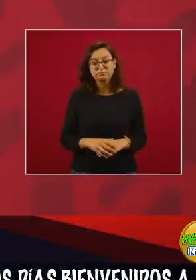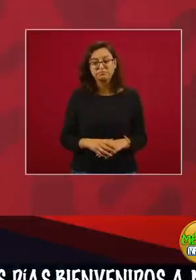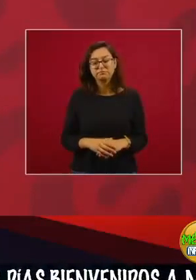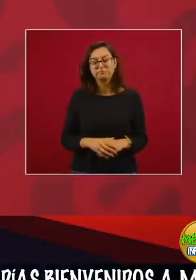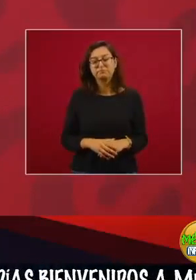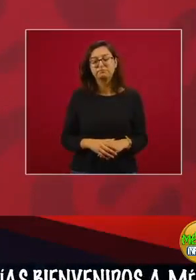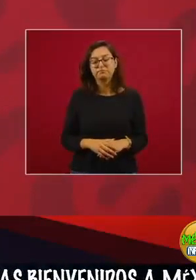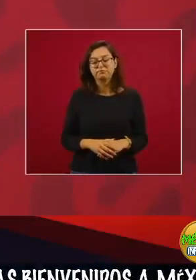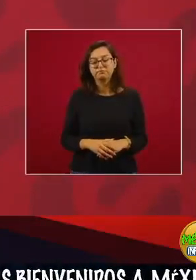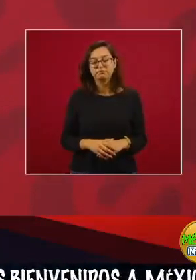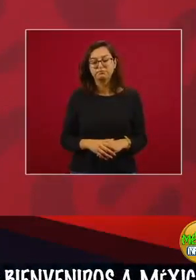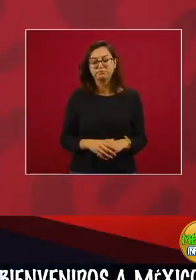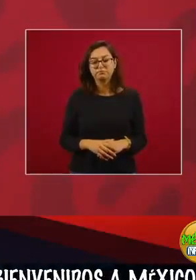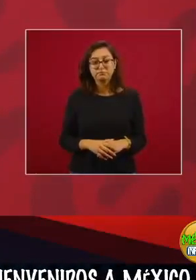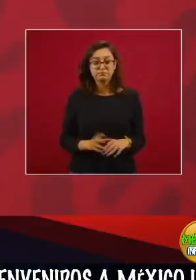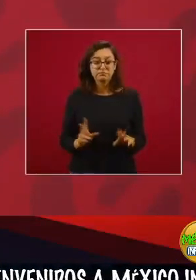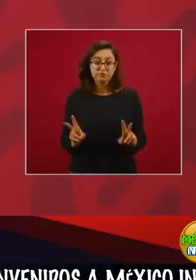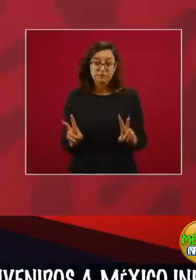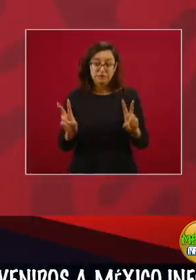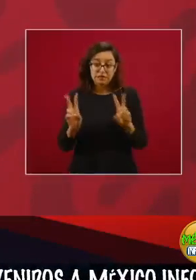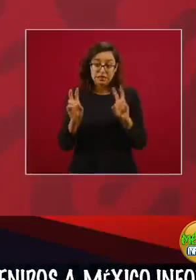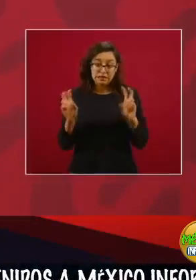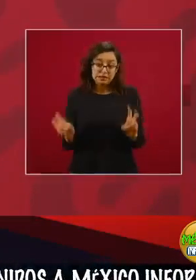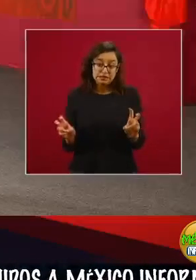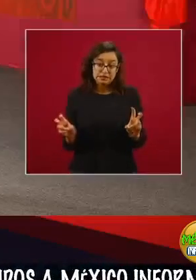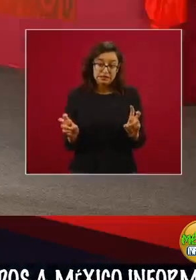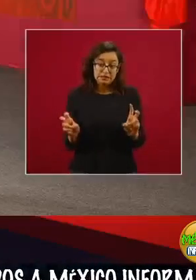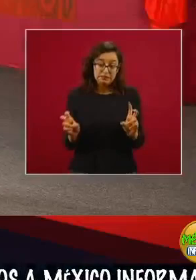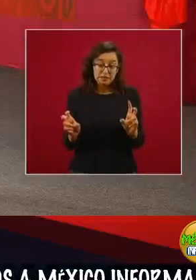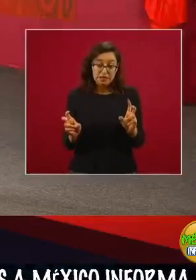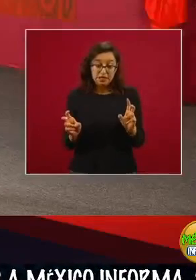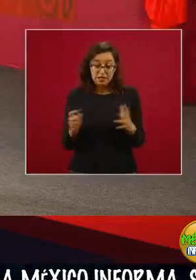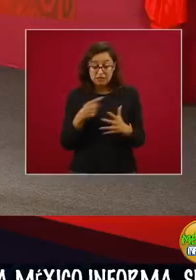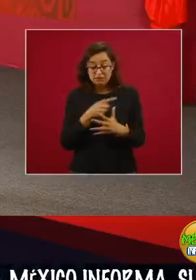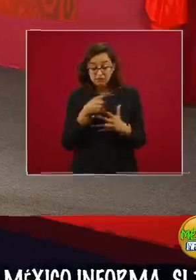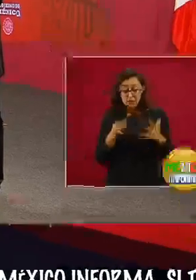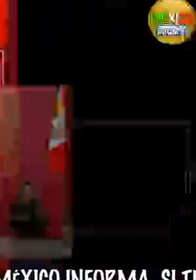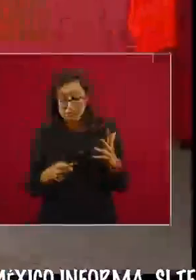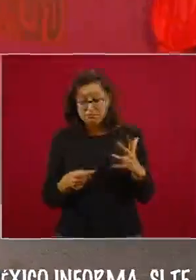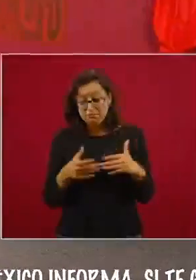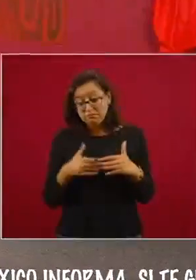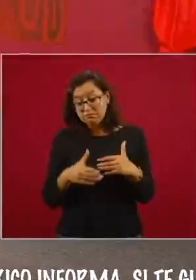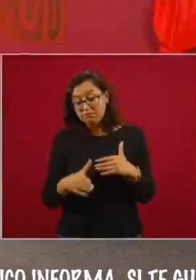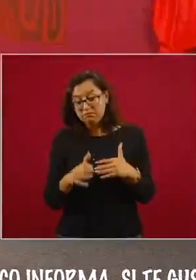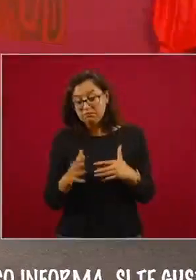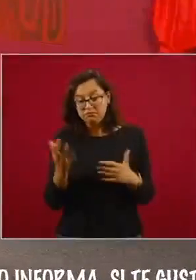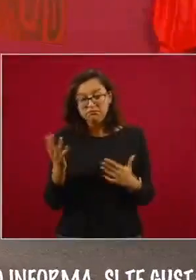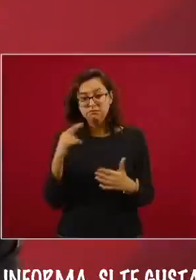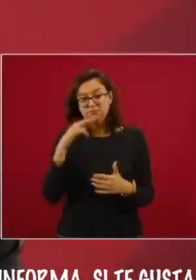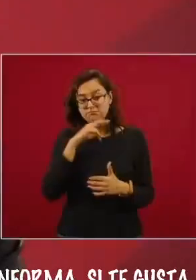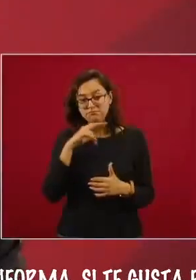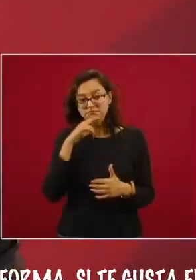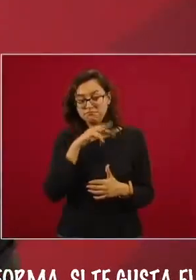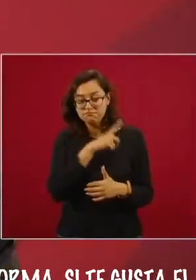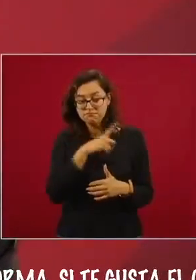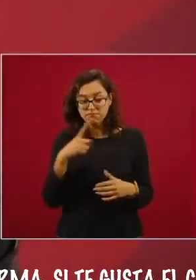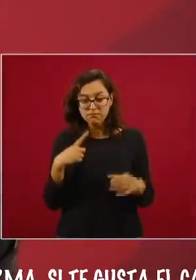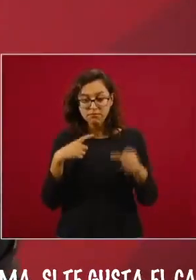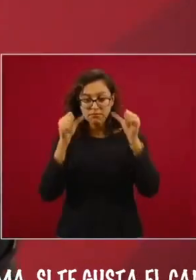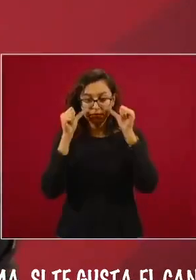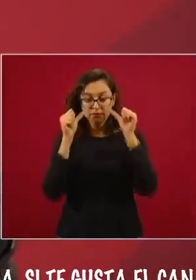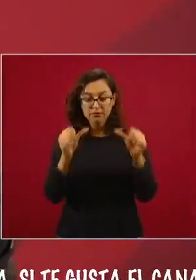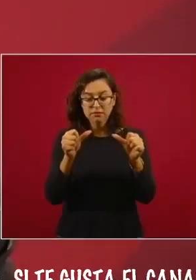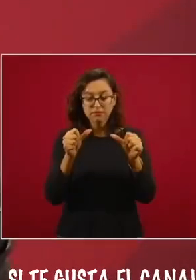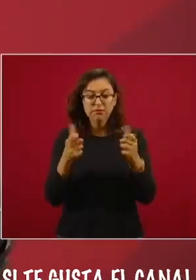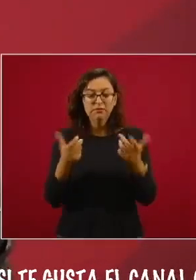opinan. Son de los temas que se van seguramente a tratar en estos días por